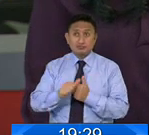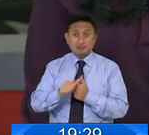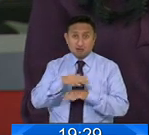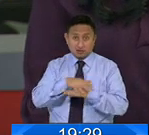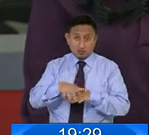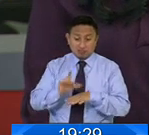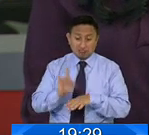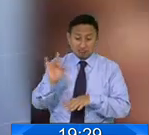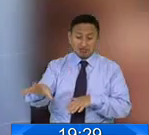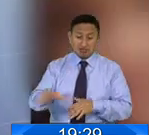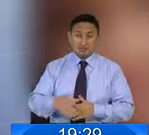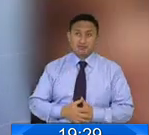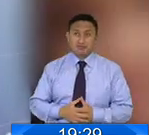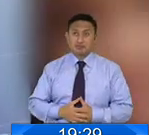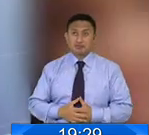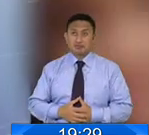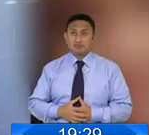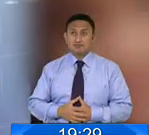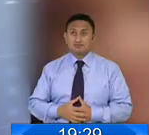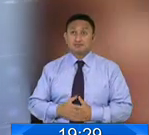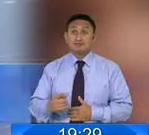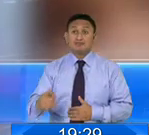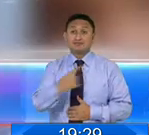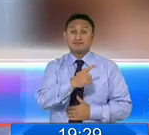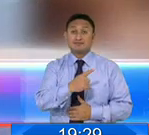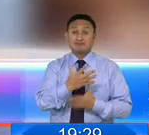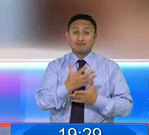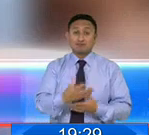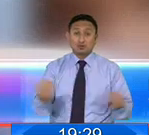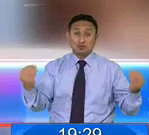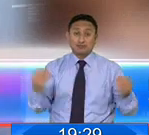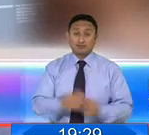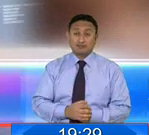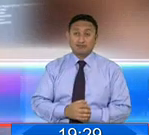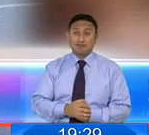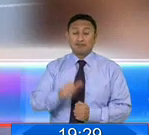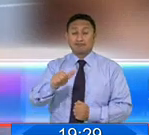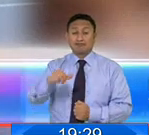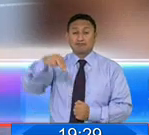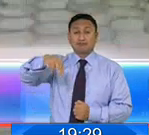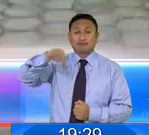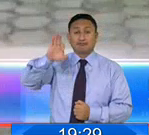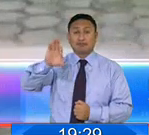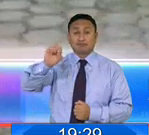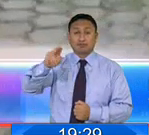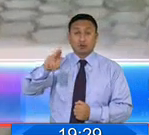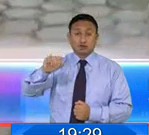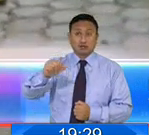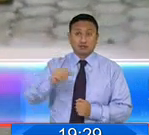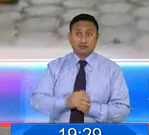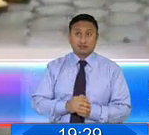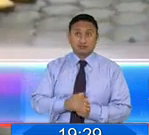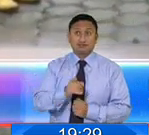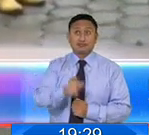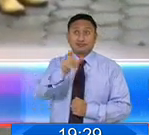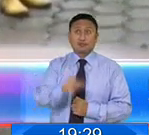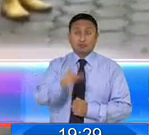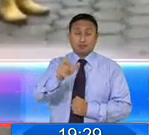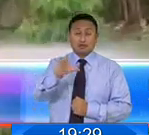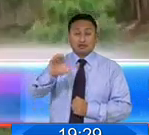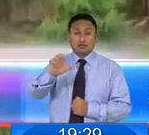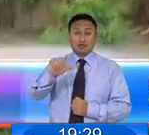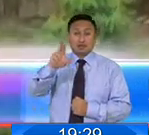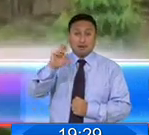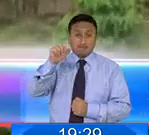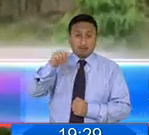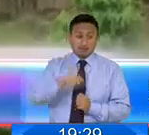río. La desaparición y muerte del pequeño Anthony de 7 años conmocionó a los habitantes del Carmen